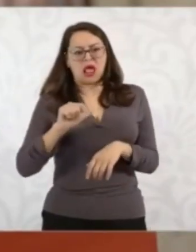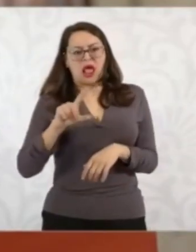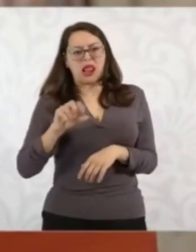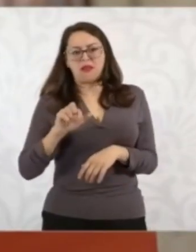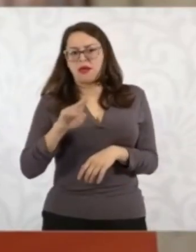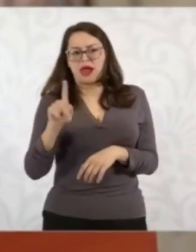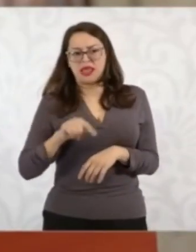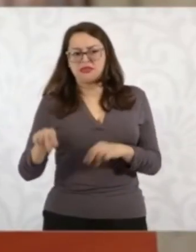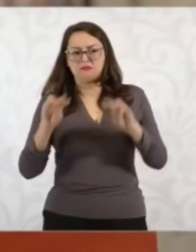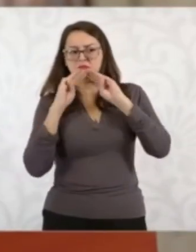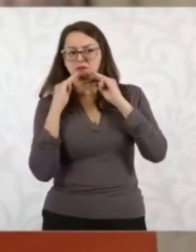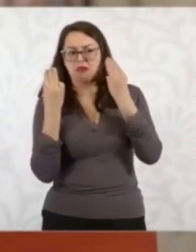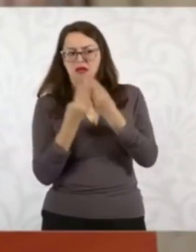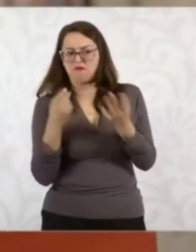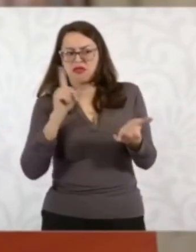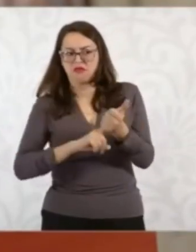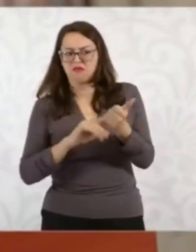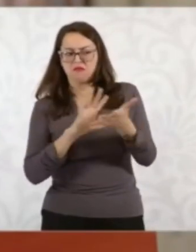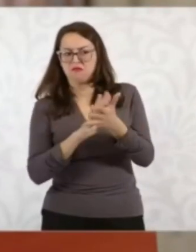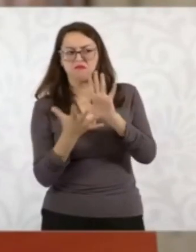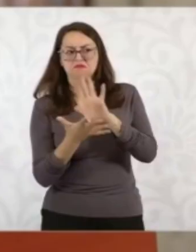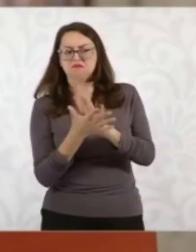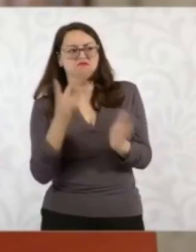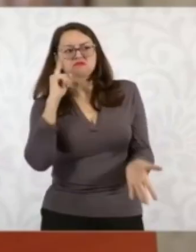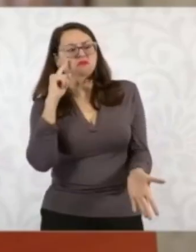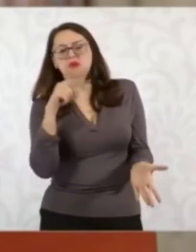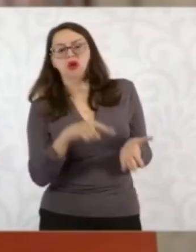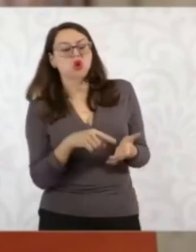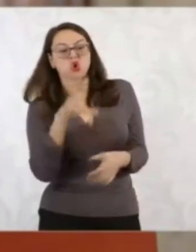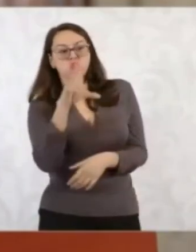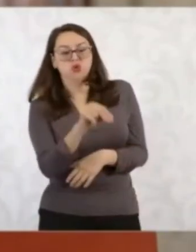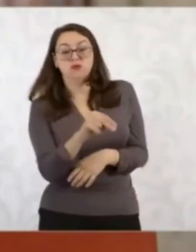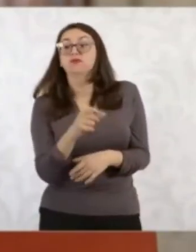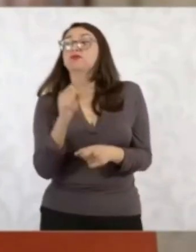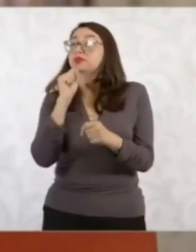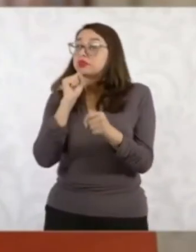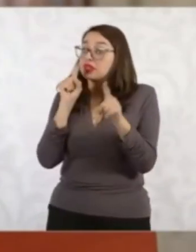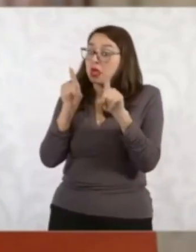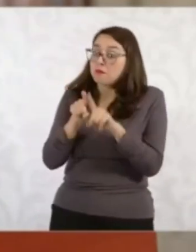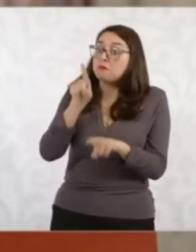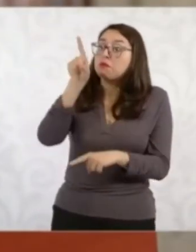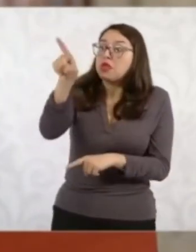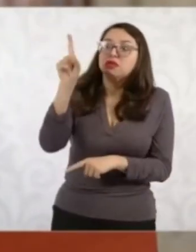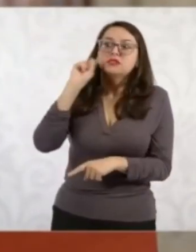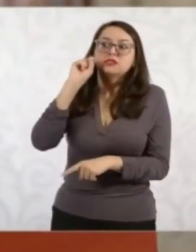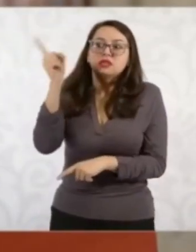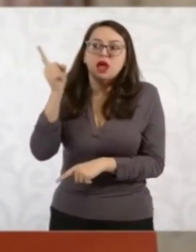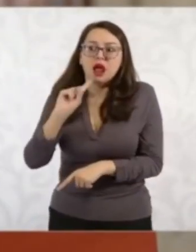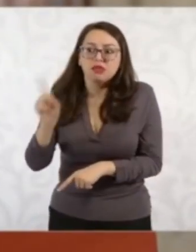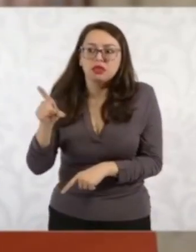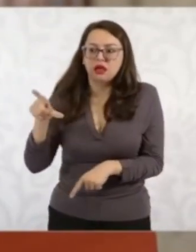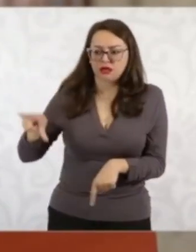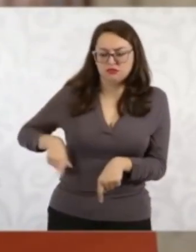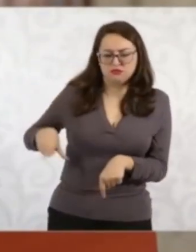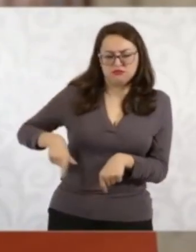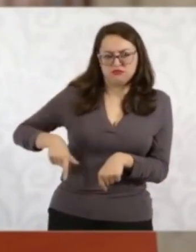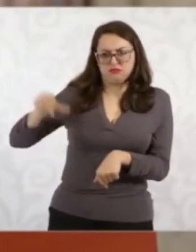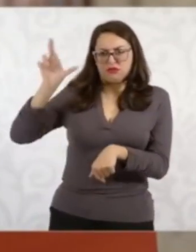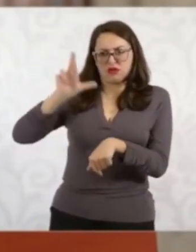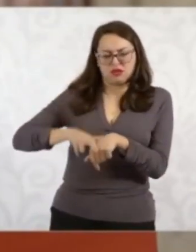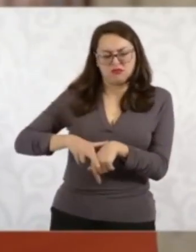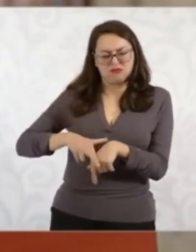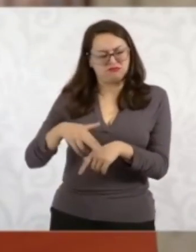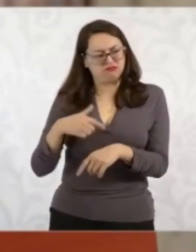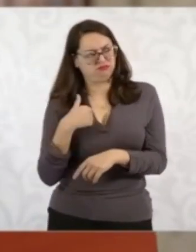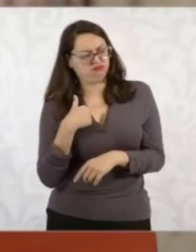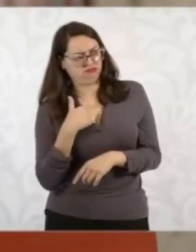metido en el narcotráfico. Entre otros, también mencionó al gobernador de Zacatecas, José Guadalupe Cervantes Corona. Cuando